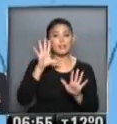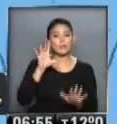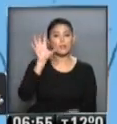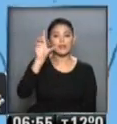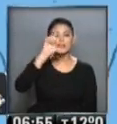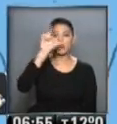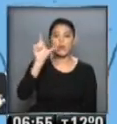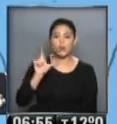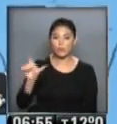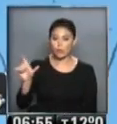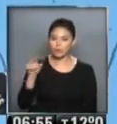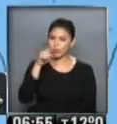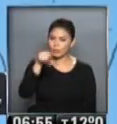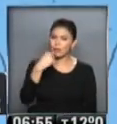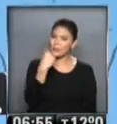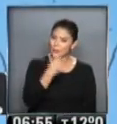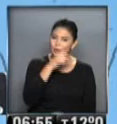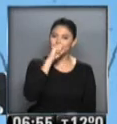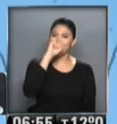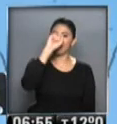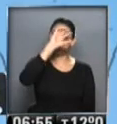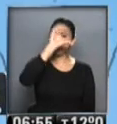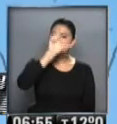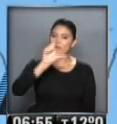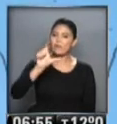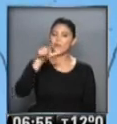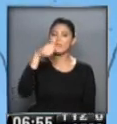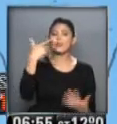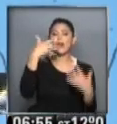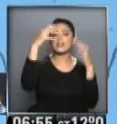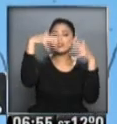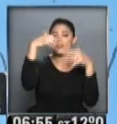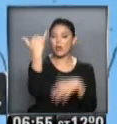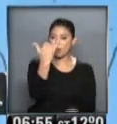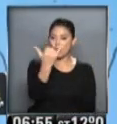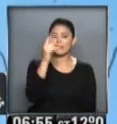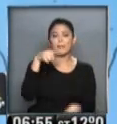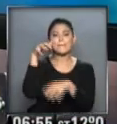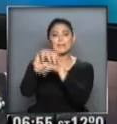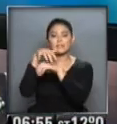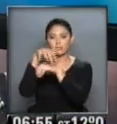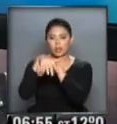Formosa, formoseñas queridas, vean, ya el jueves hay probabilidad de lluvias, igual que en Misiones. Y